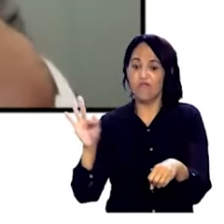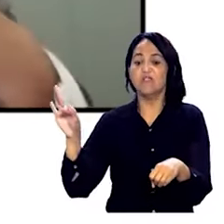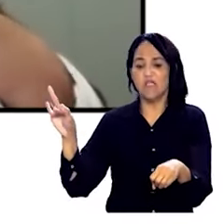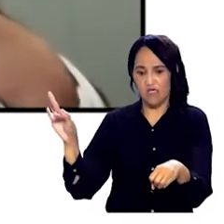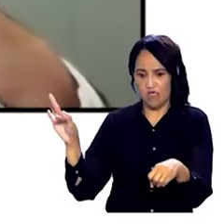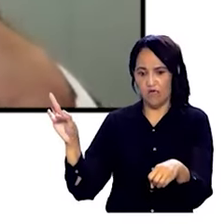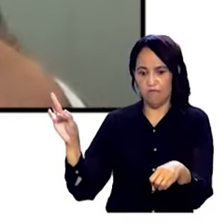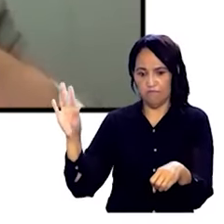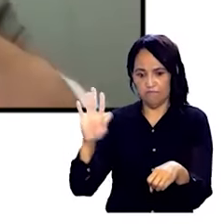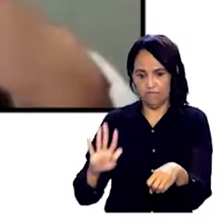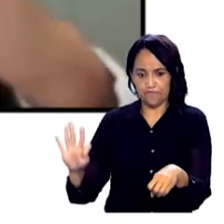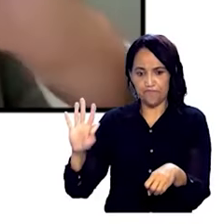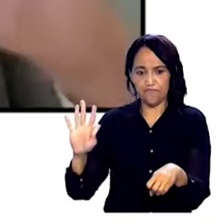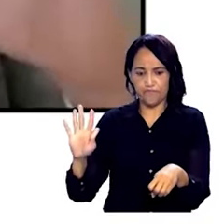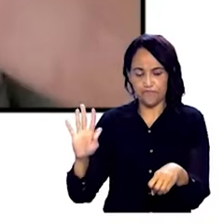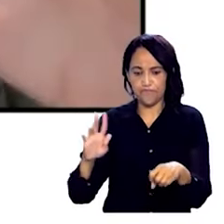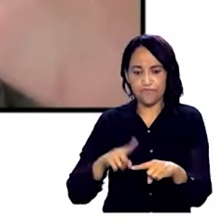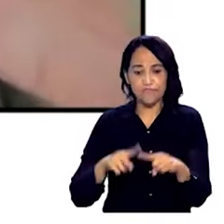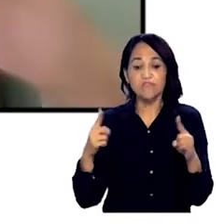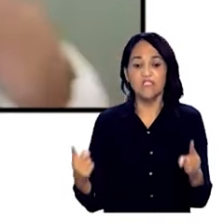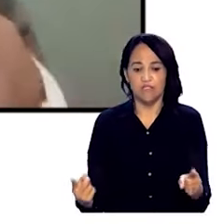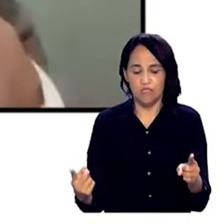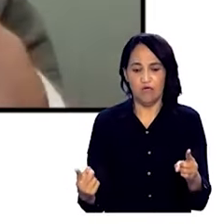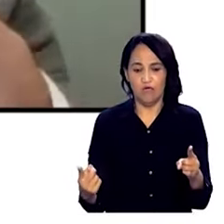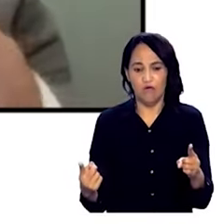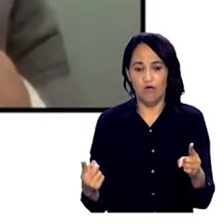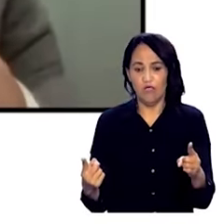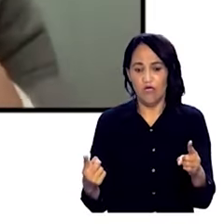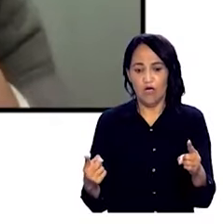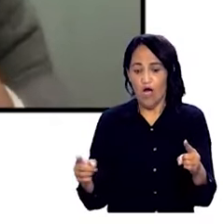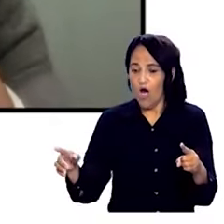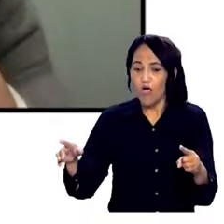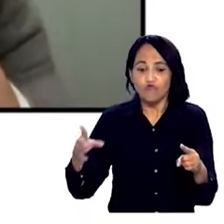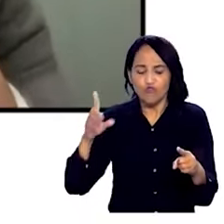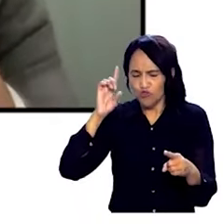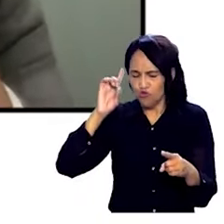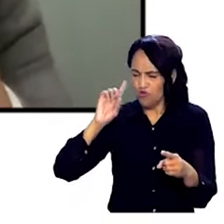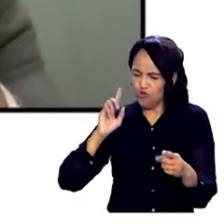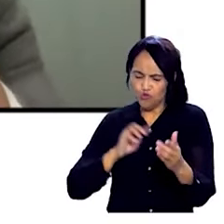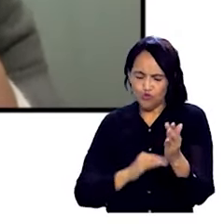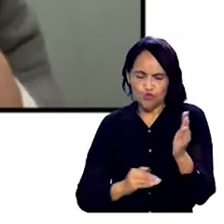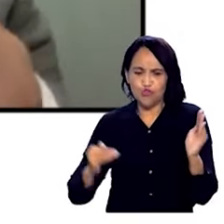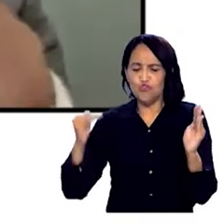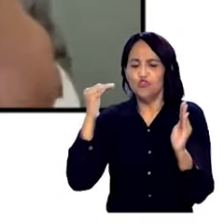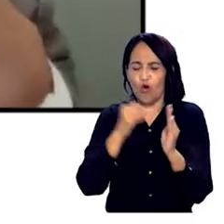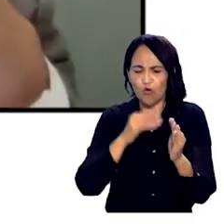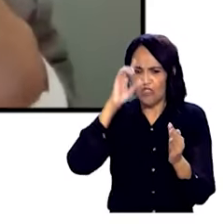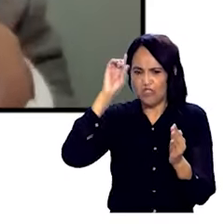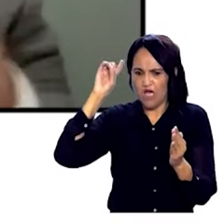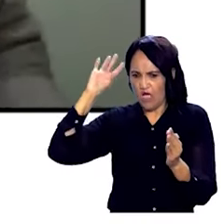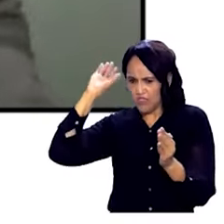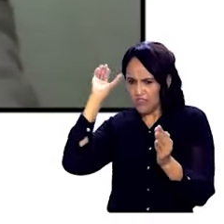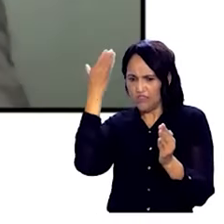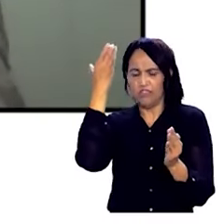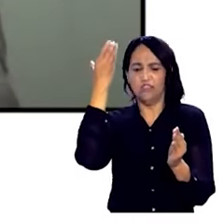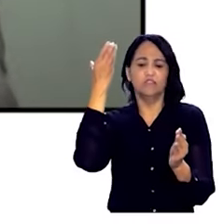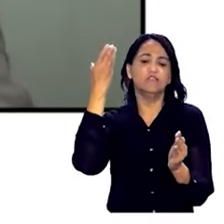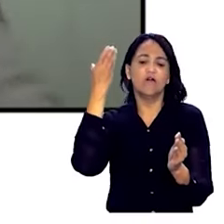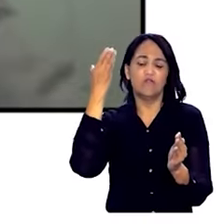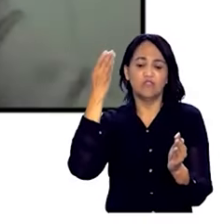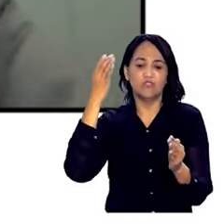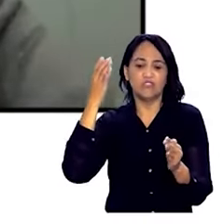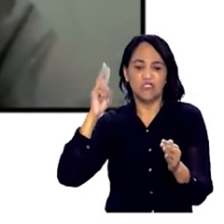nacial toas decisiones la Val constitucional de esas normas Van a ser susceptibles